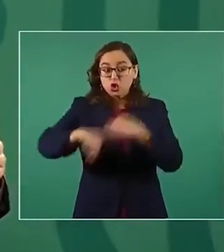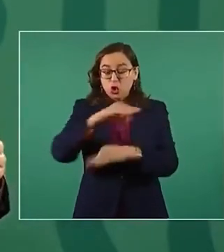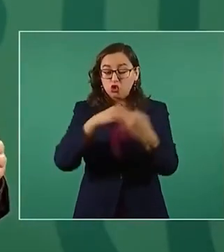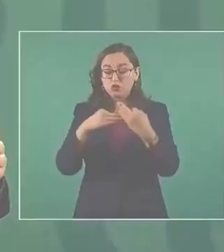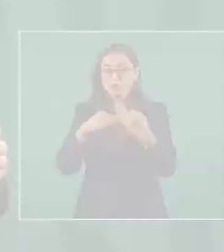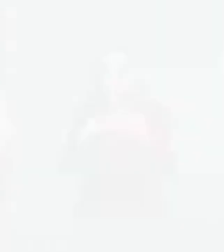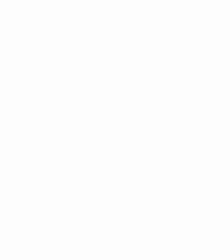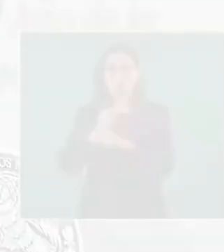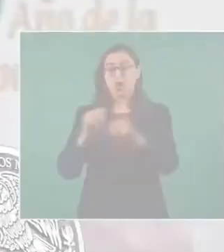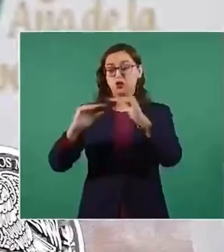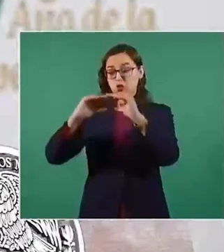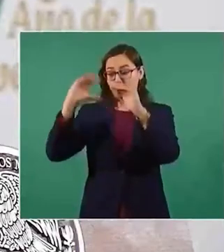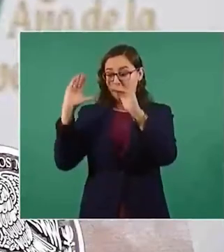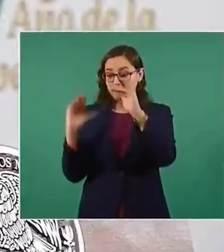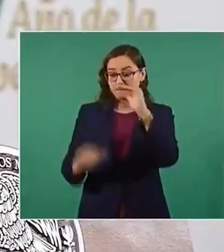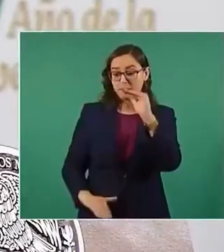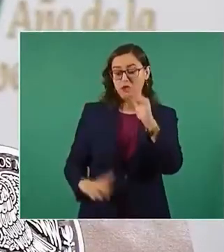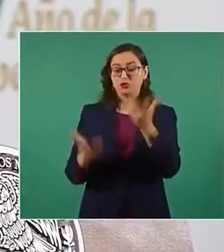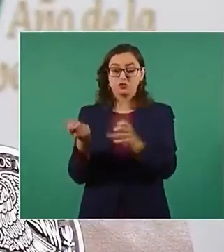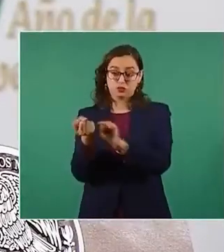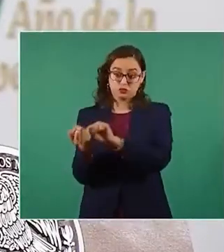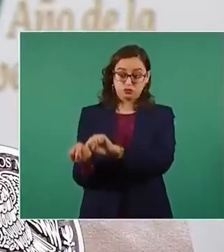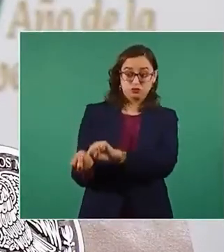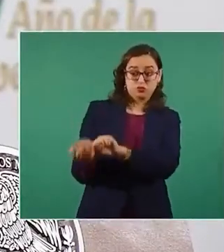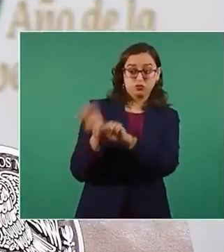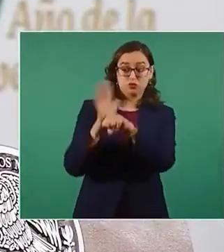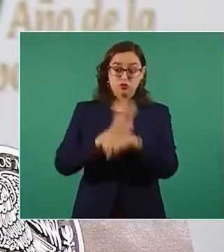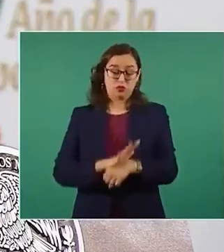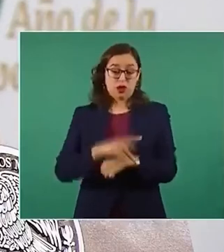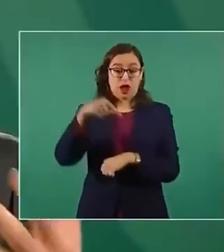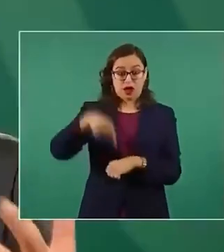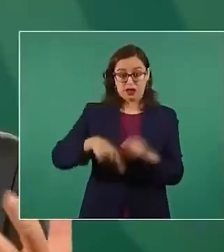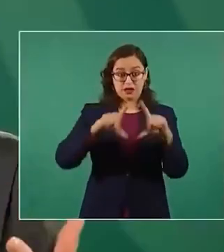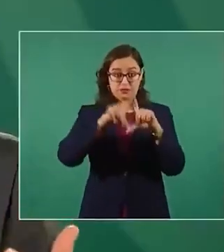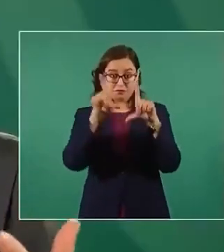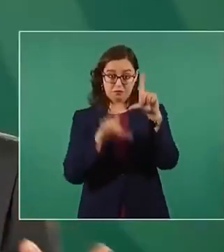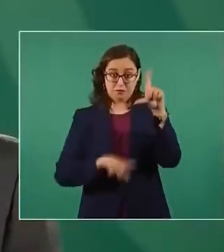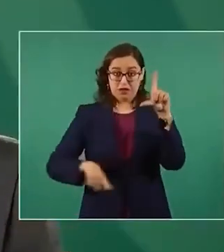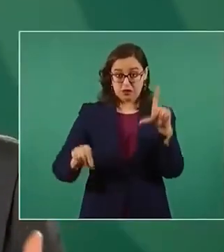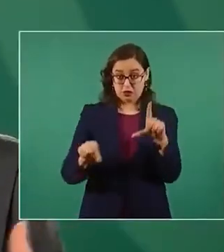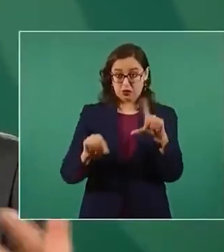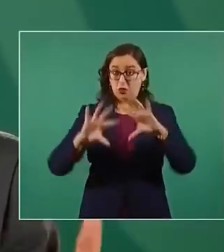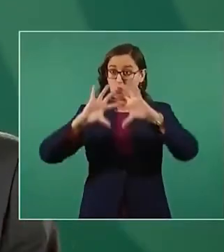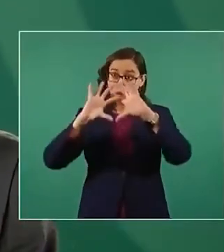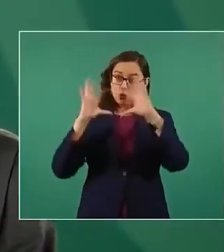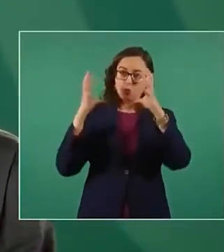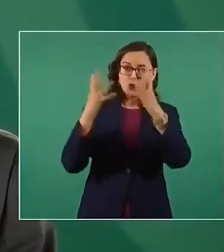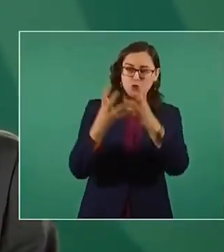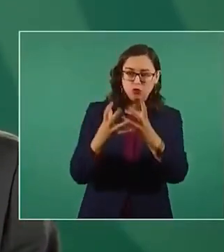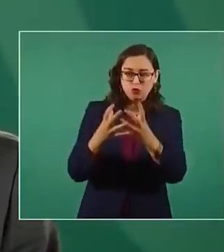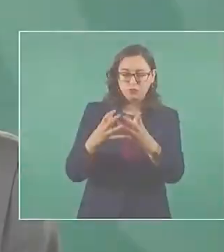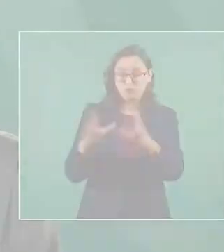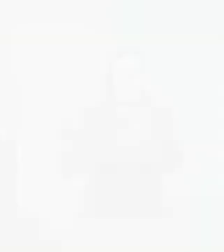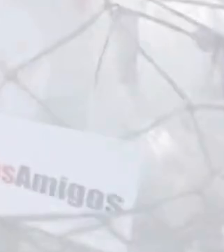hospital por COVID. Ni en México ni en el mundo ha mostrado que sea una población de especial